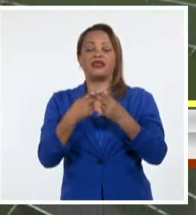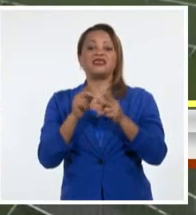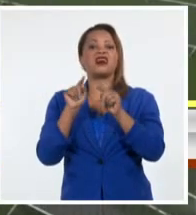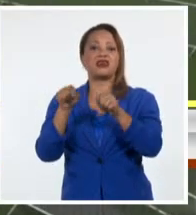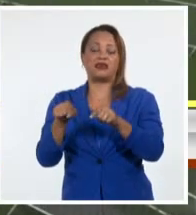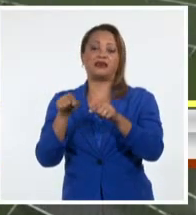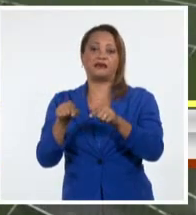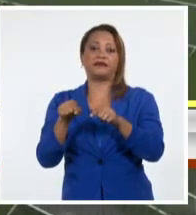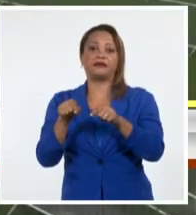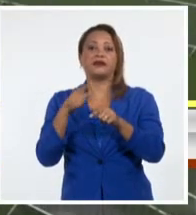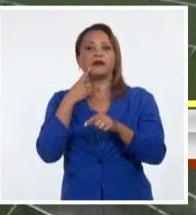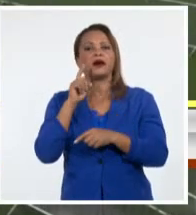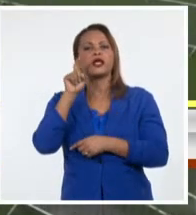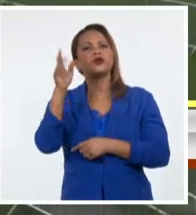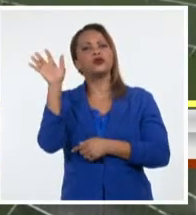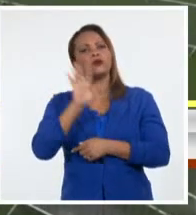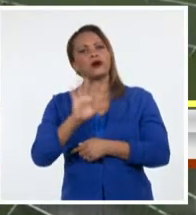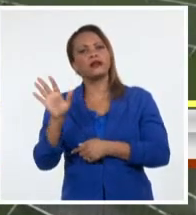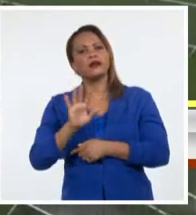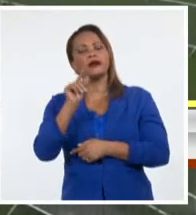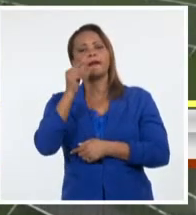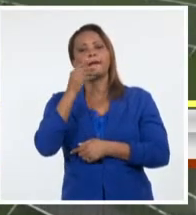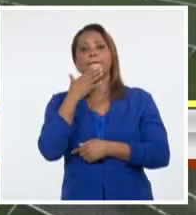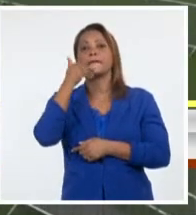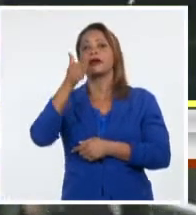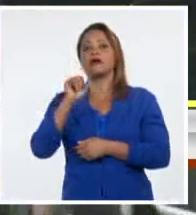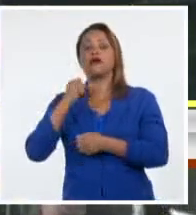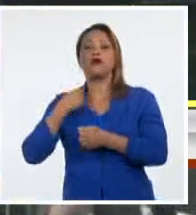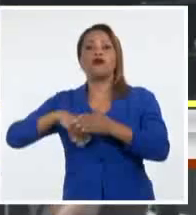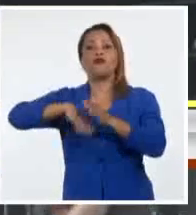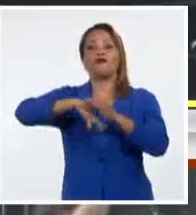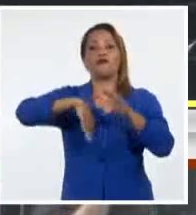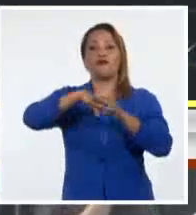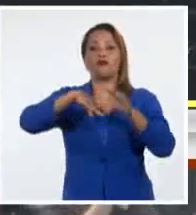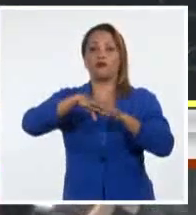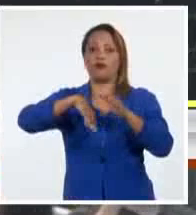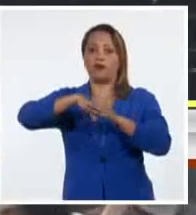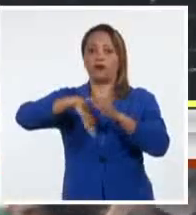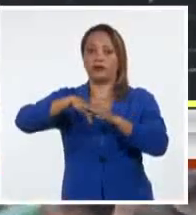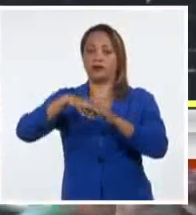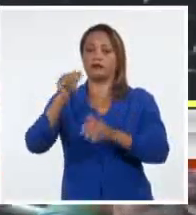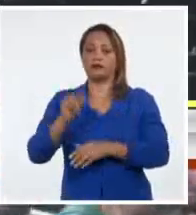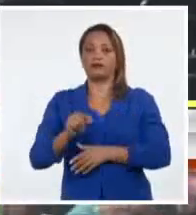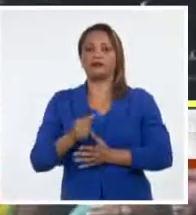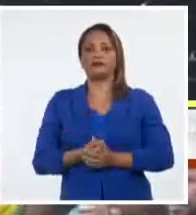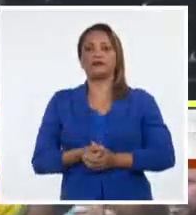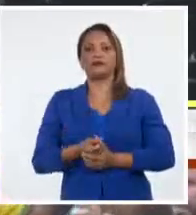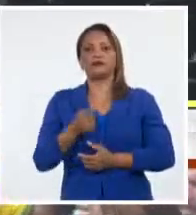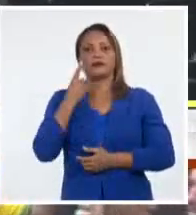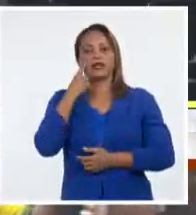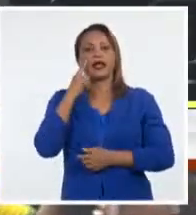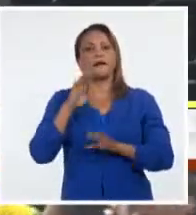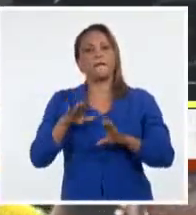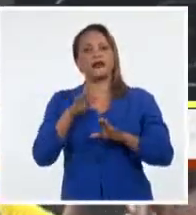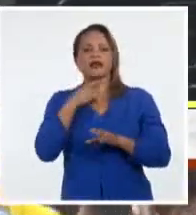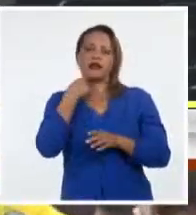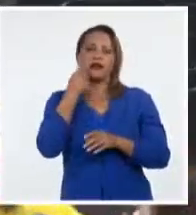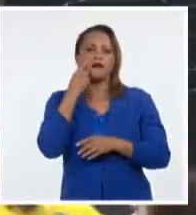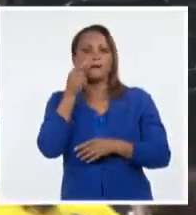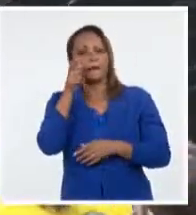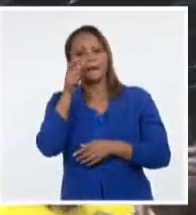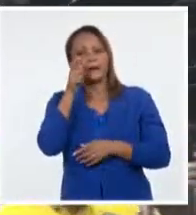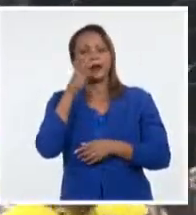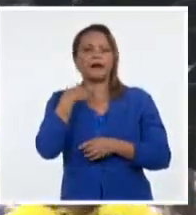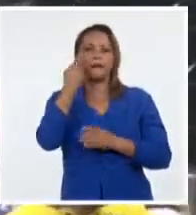deportiva, para darle el último adiós a uno de los mejores futbolistas de todos los tiempos. El velatorio comenzó a las 10 ante meridiano hora local y